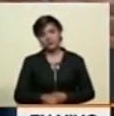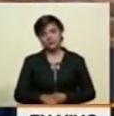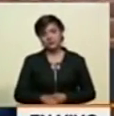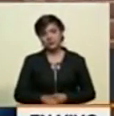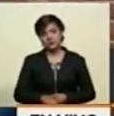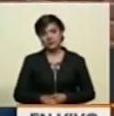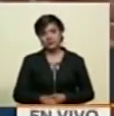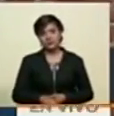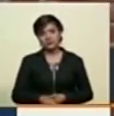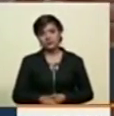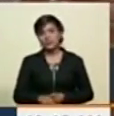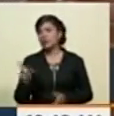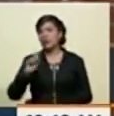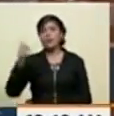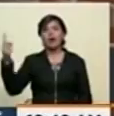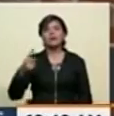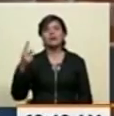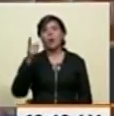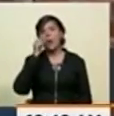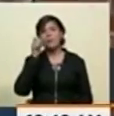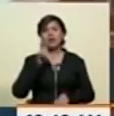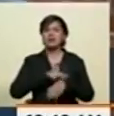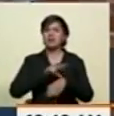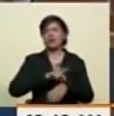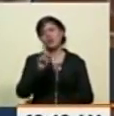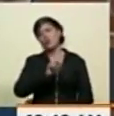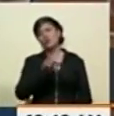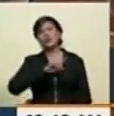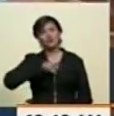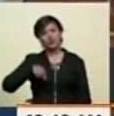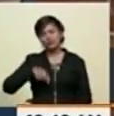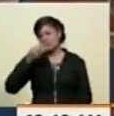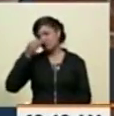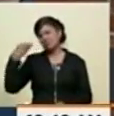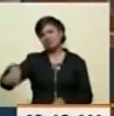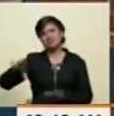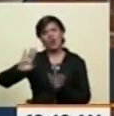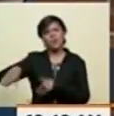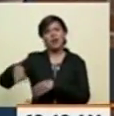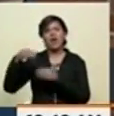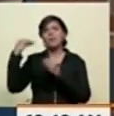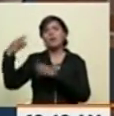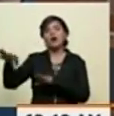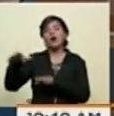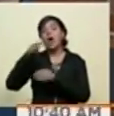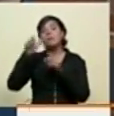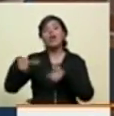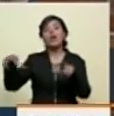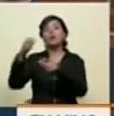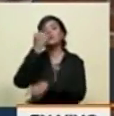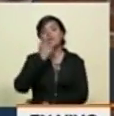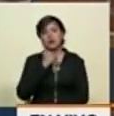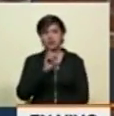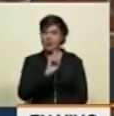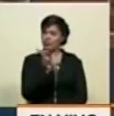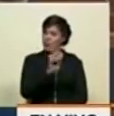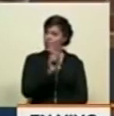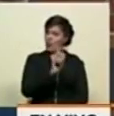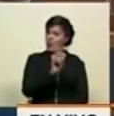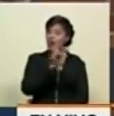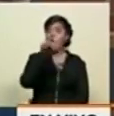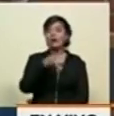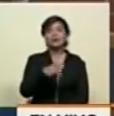No van a venir los doctores en harina precocida y decir, no, no, es que nosotros botamos eso para allá, para la Laguna de Valencia. No, Y aquí todos